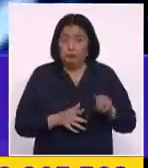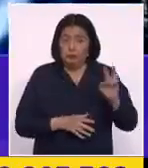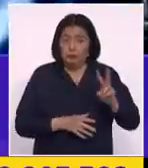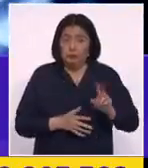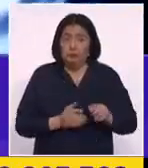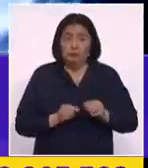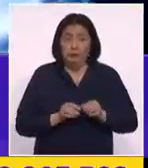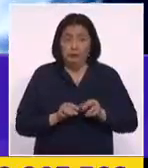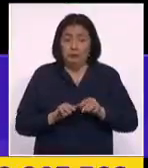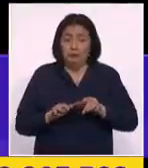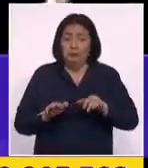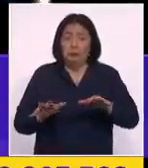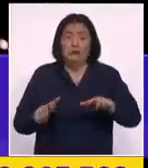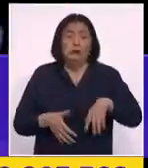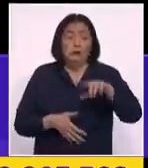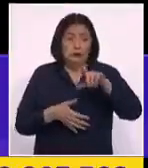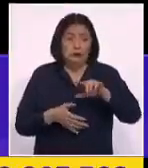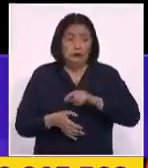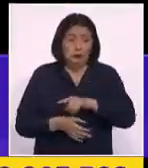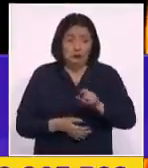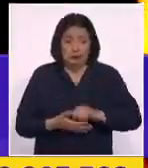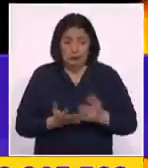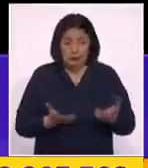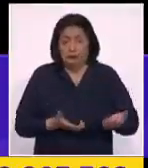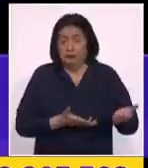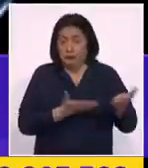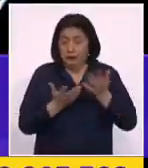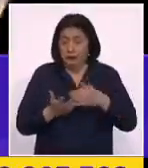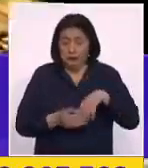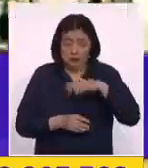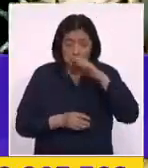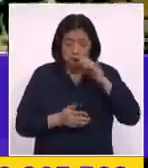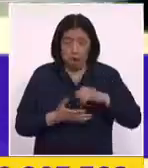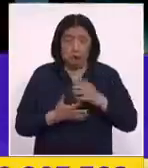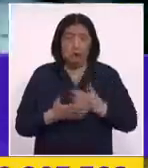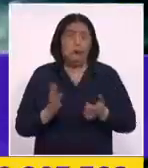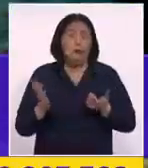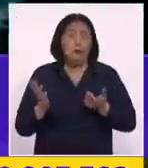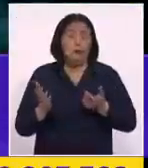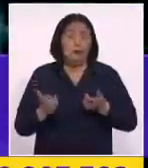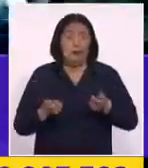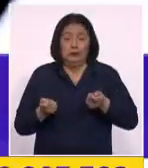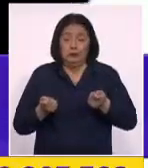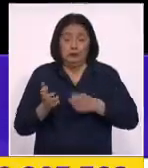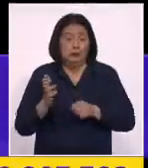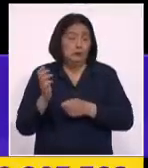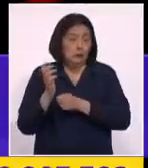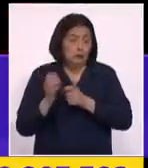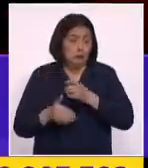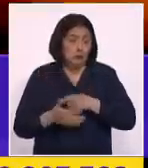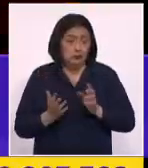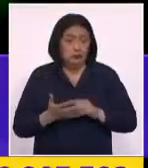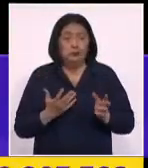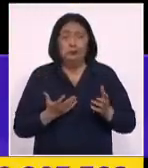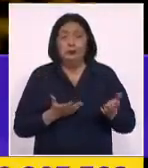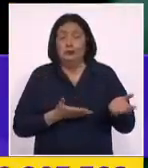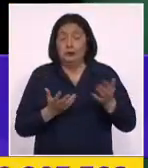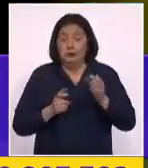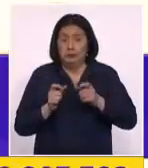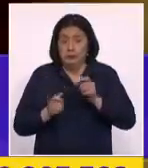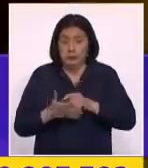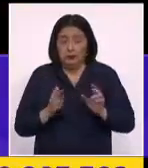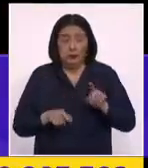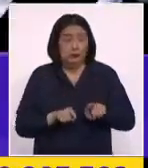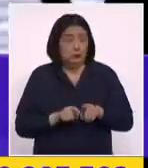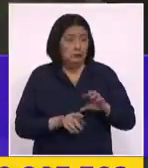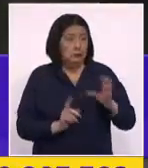por varios países de Latinoamérica, en donde se dedican a la importación de droga, la trata de personas, el tráfico de inmigrantes y el crimen por encargo, además de